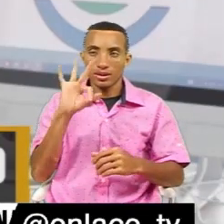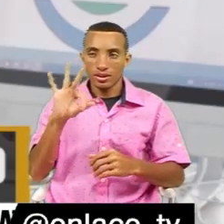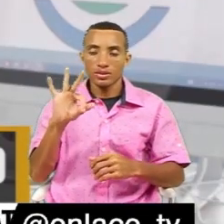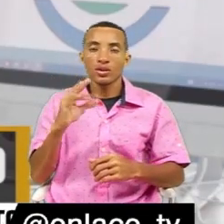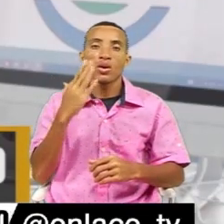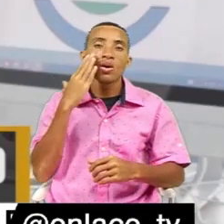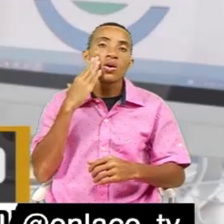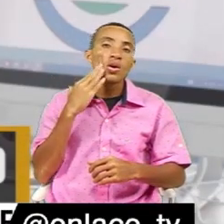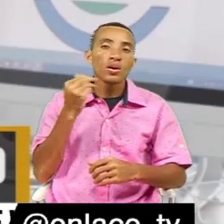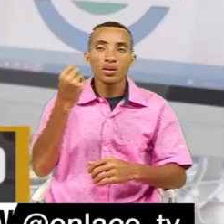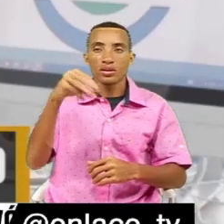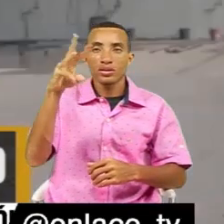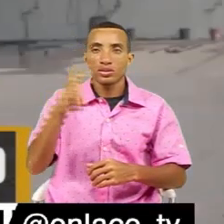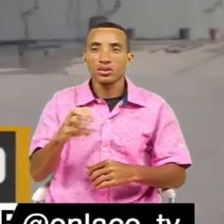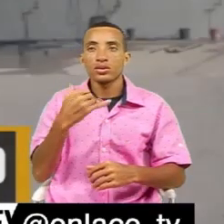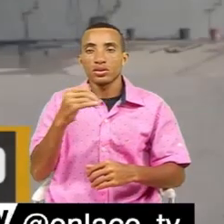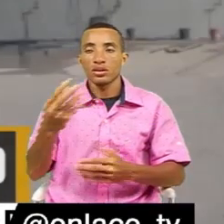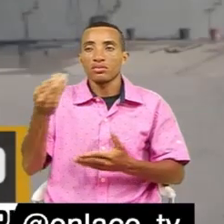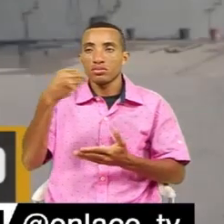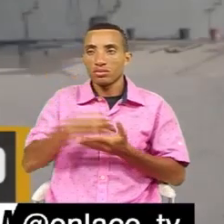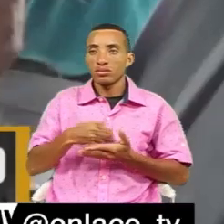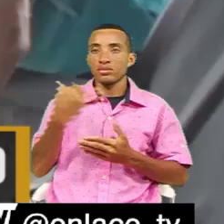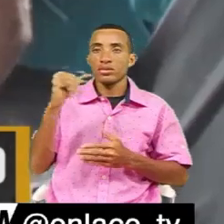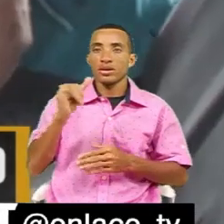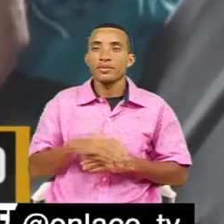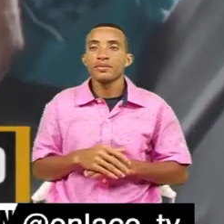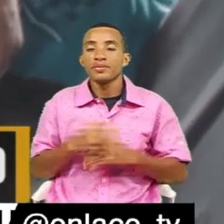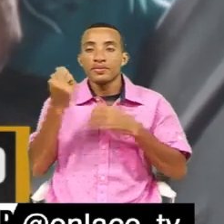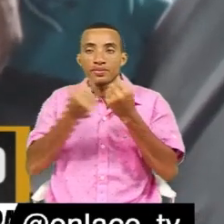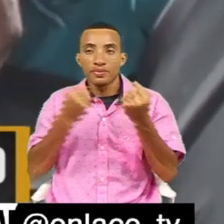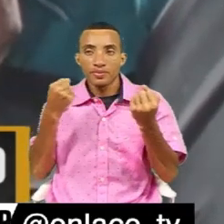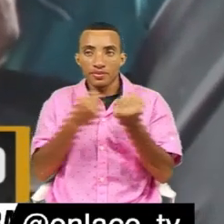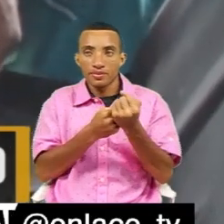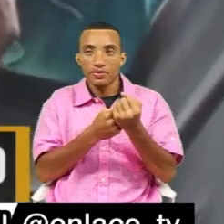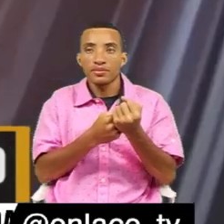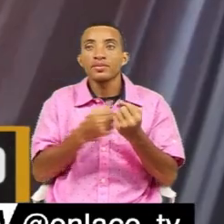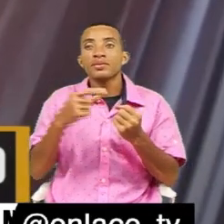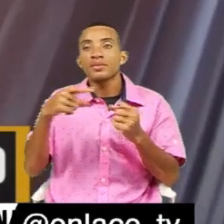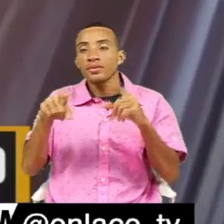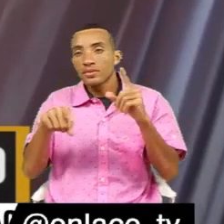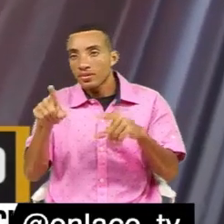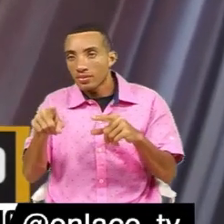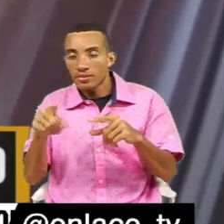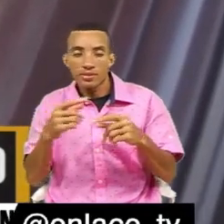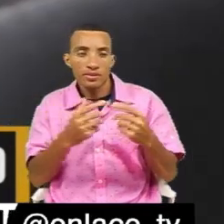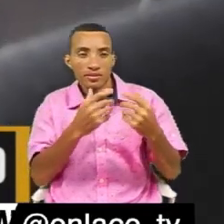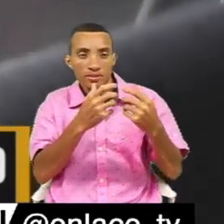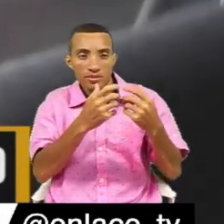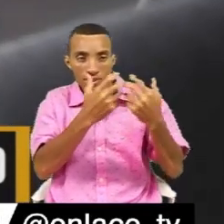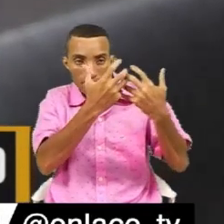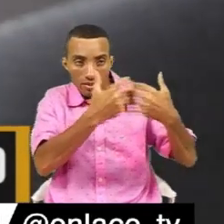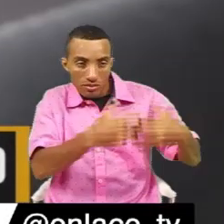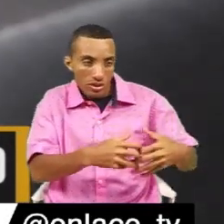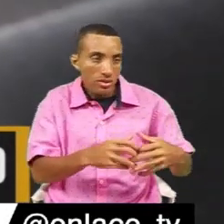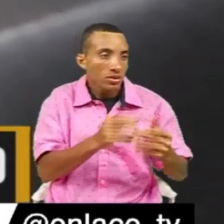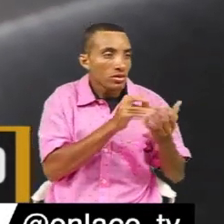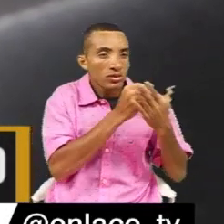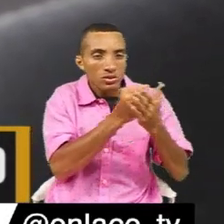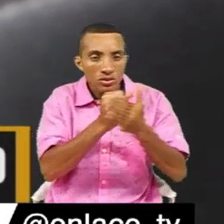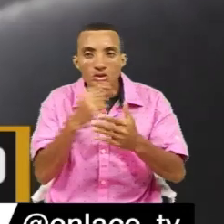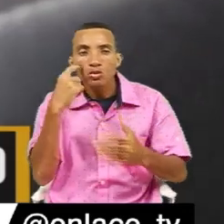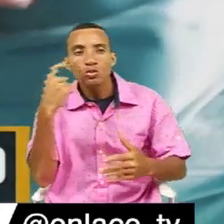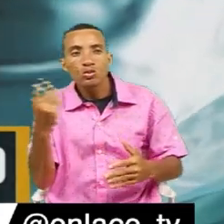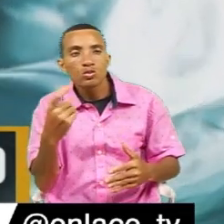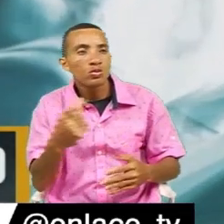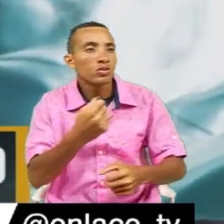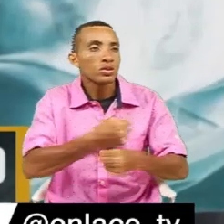conmigo y ya recibí ese reembolso. Al contar con el respaldo económico que brinda la Agencia de Empleo a través de este programa, es posible poder rebajar los